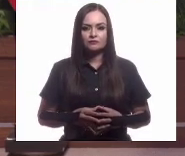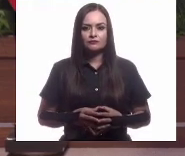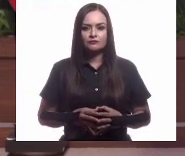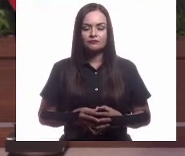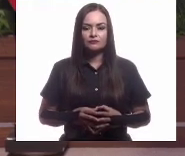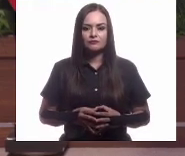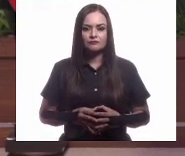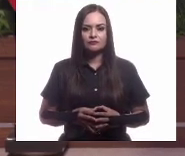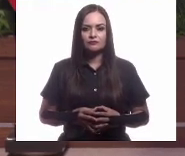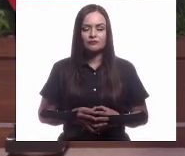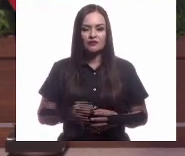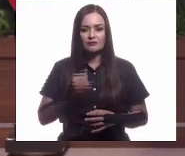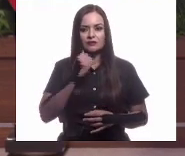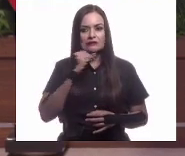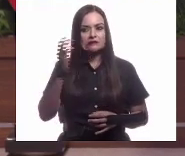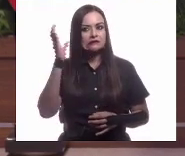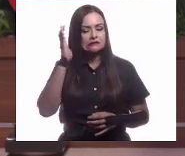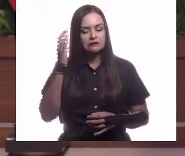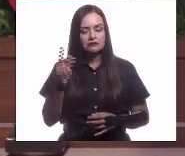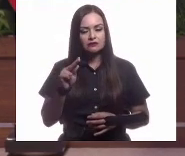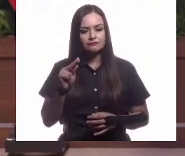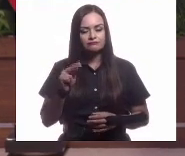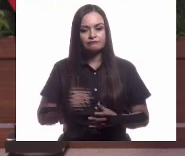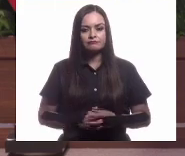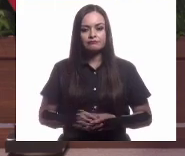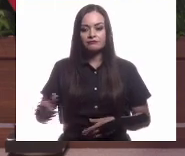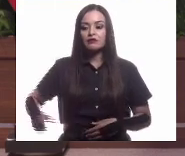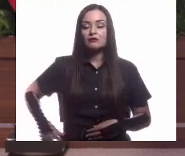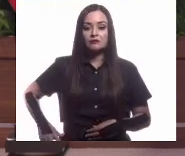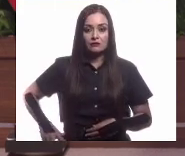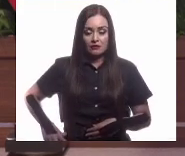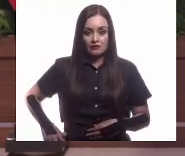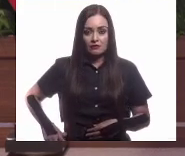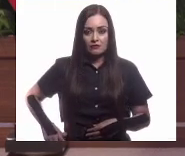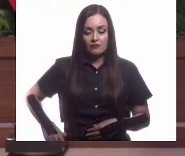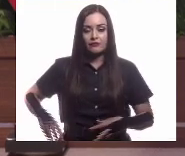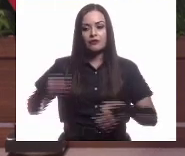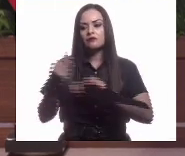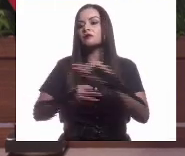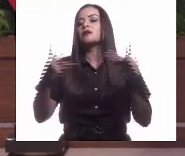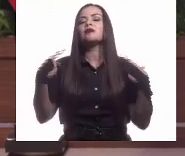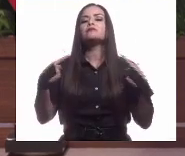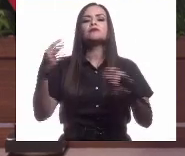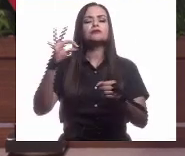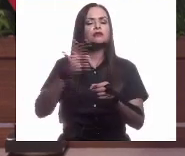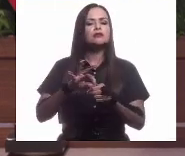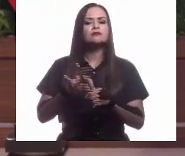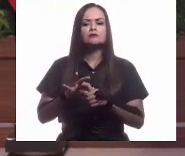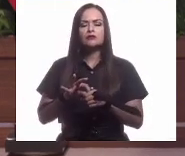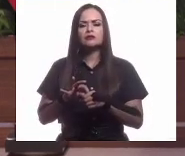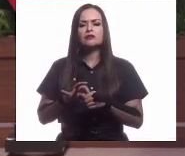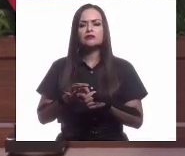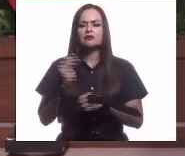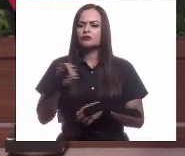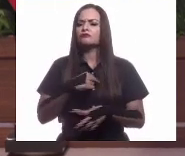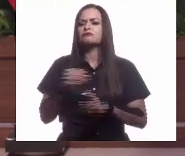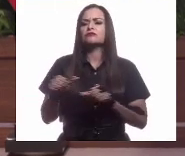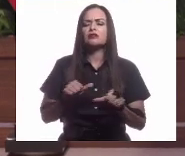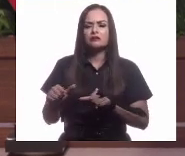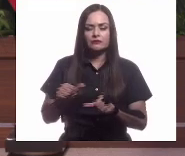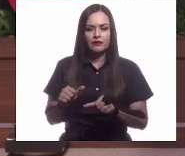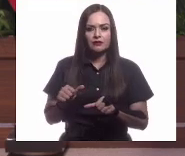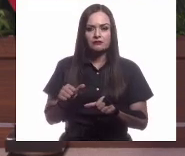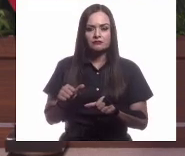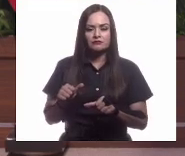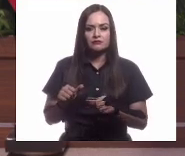ofrecer tranquilidad a los hogares. Somos un gobierno producto de la democracia y actuamos en consecuencia.